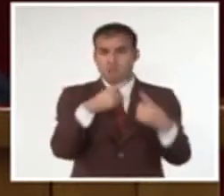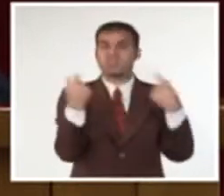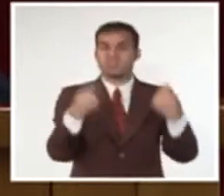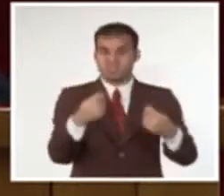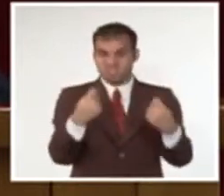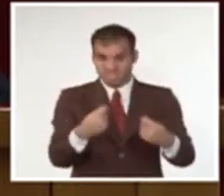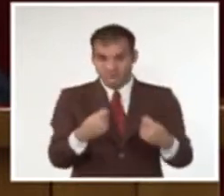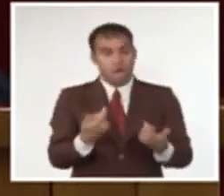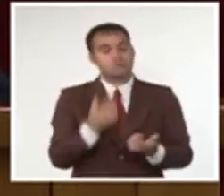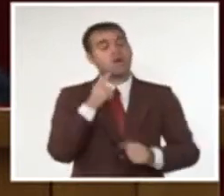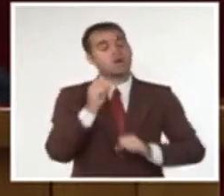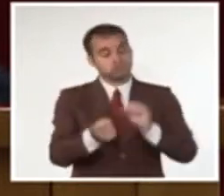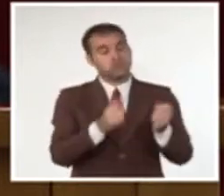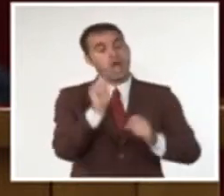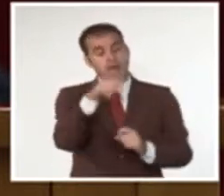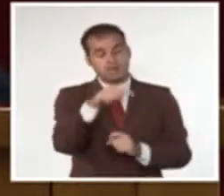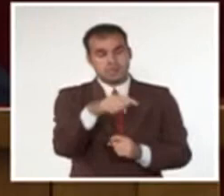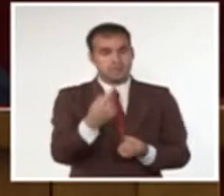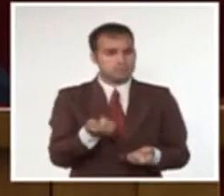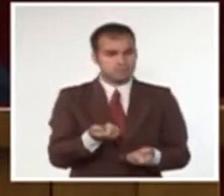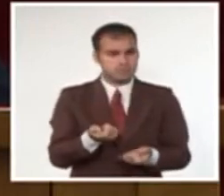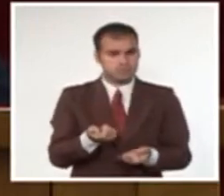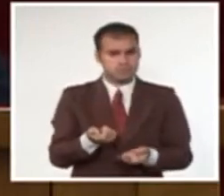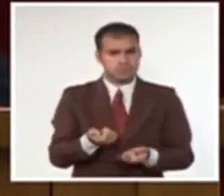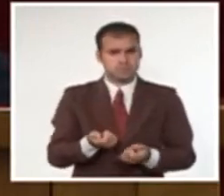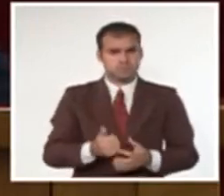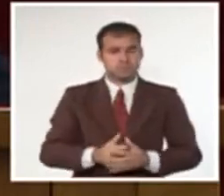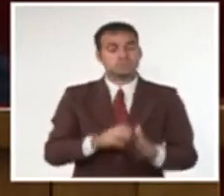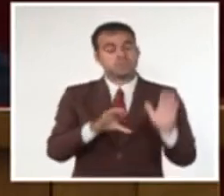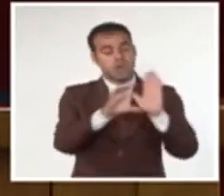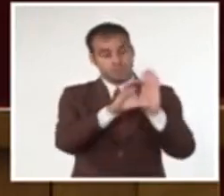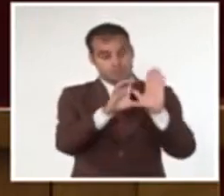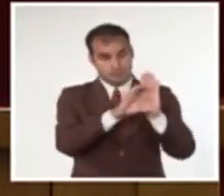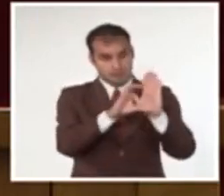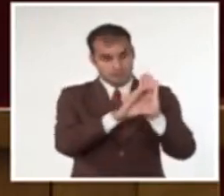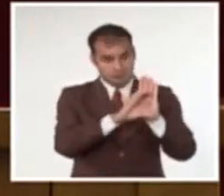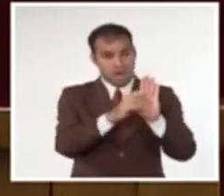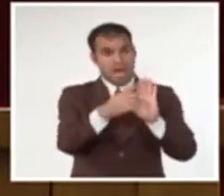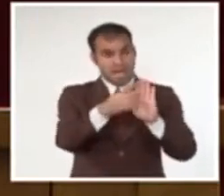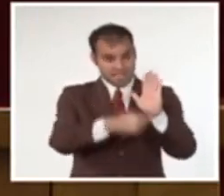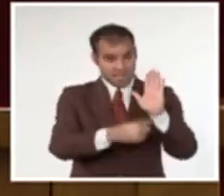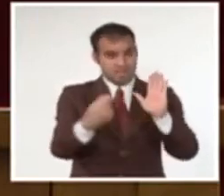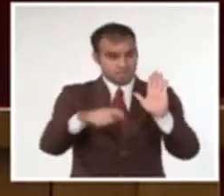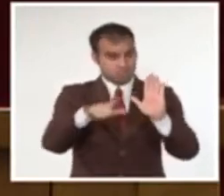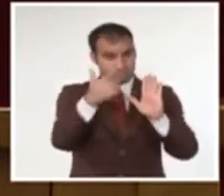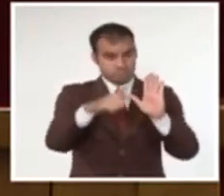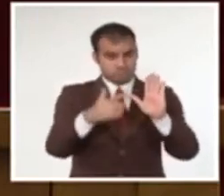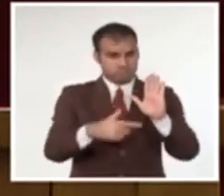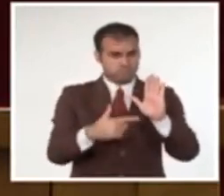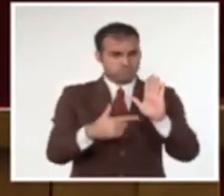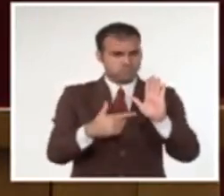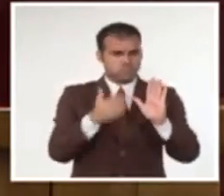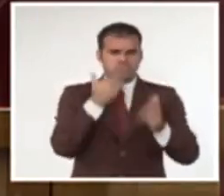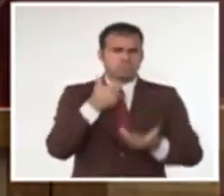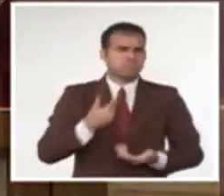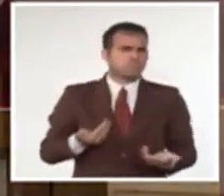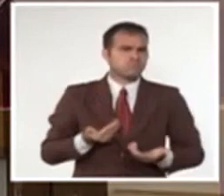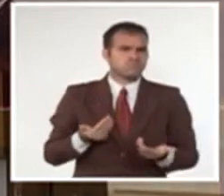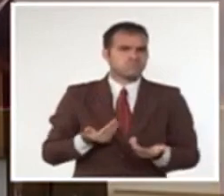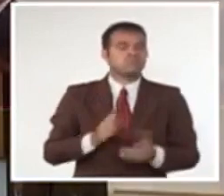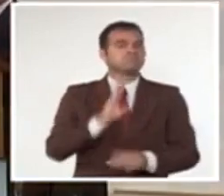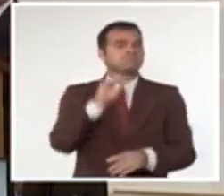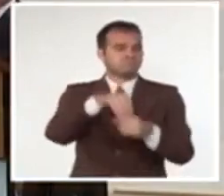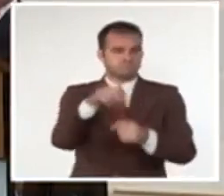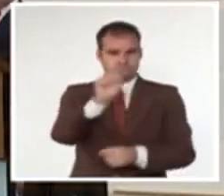a su control en las formas establecidas constitucional y legalmente, solo es posible y viable en el